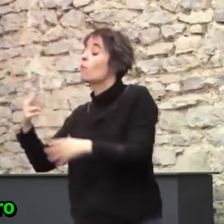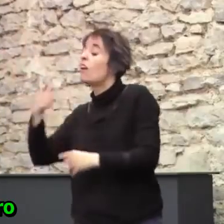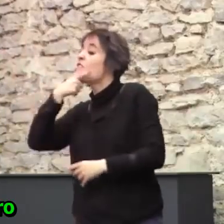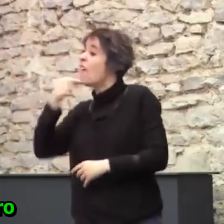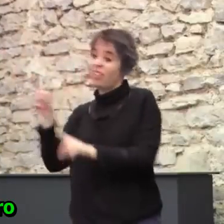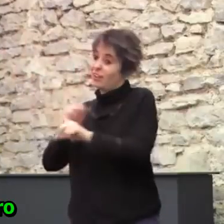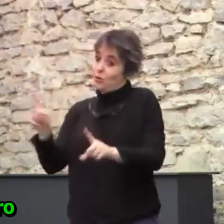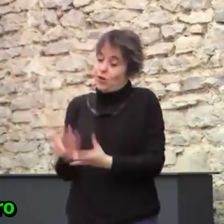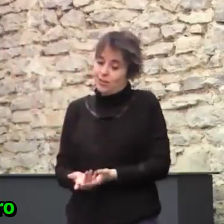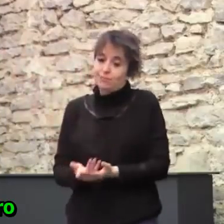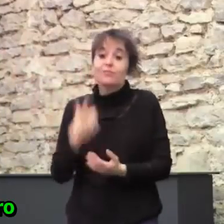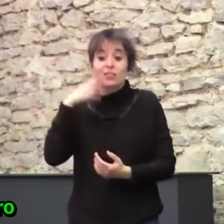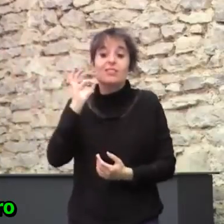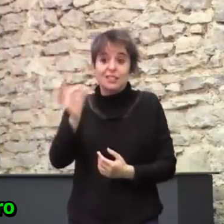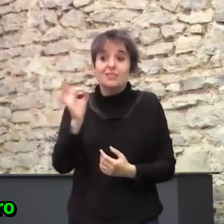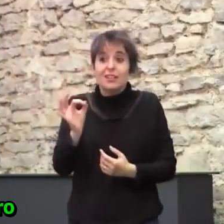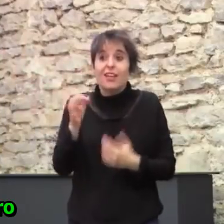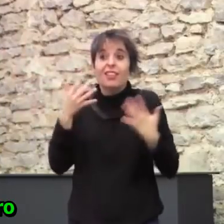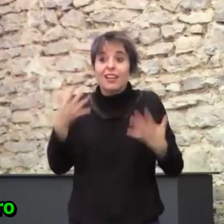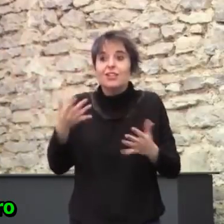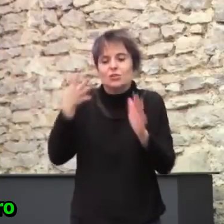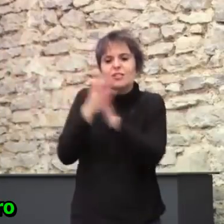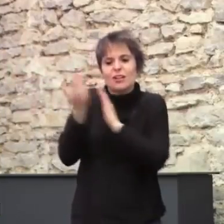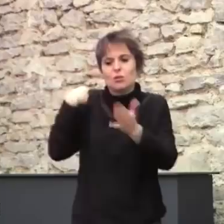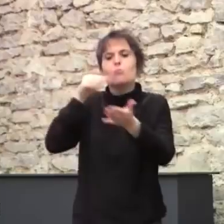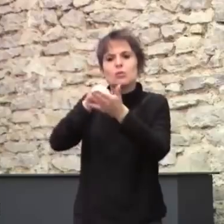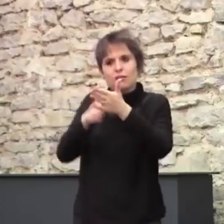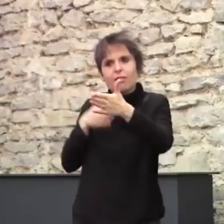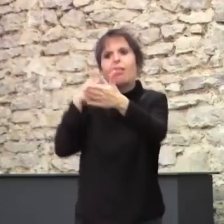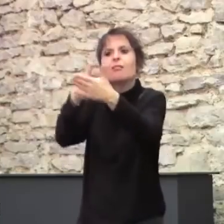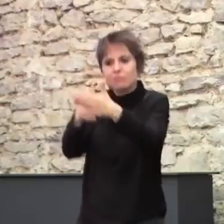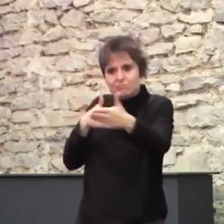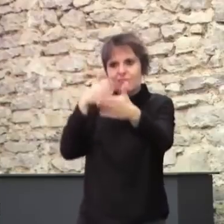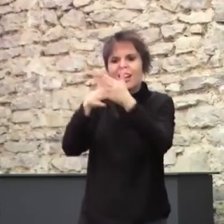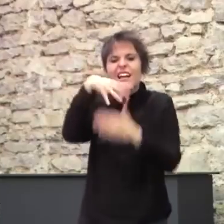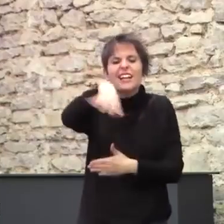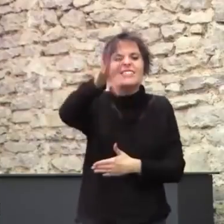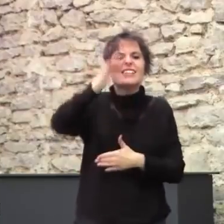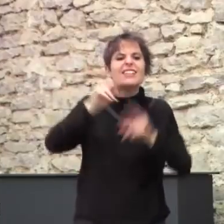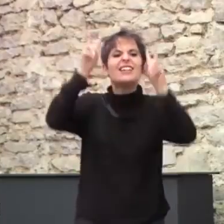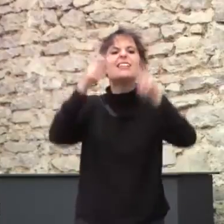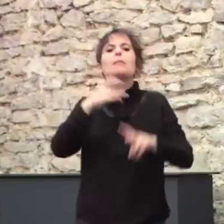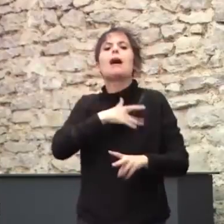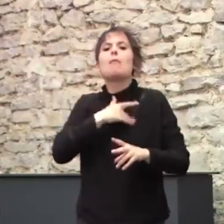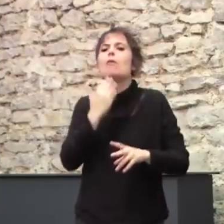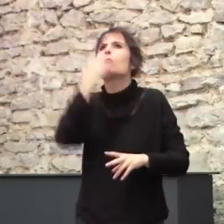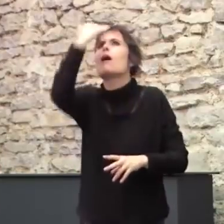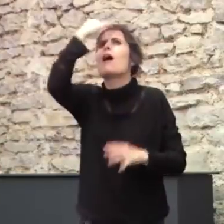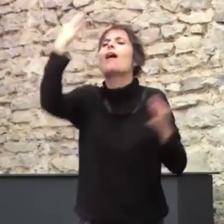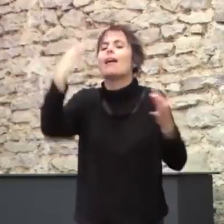¿no? Esta es la mayor dificultad que yo encuentro a la hora de entender el fenómeno del amor